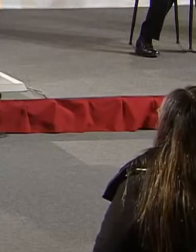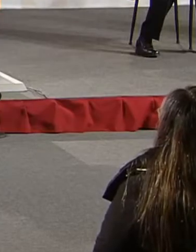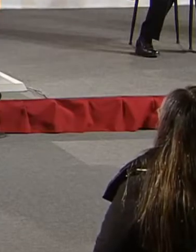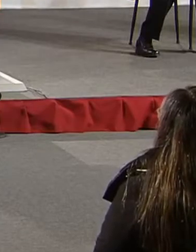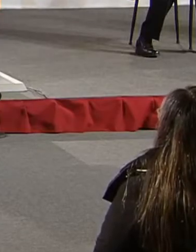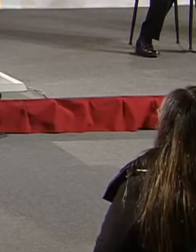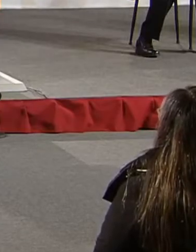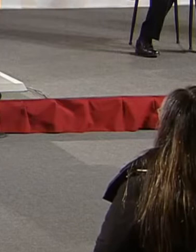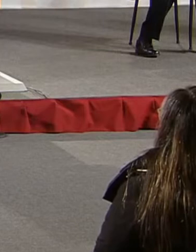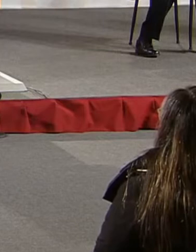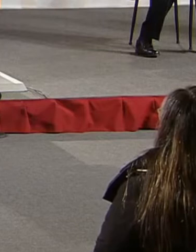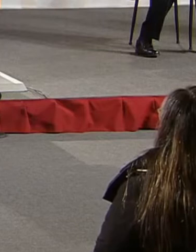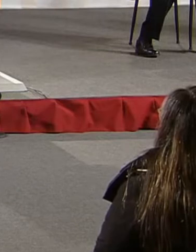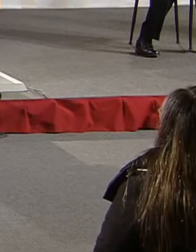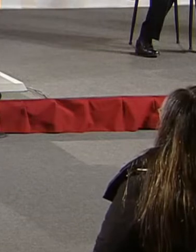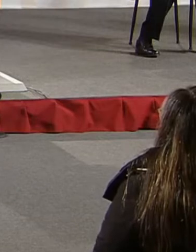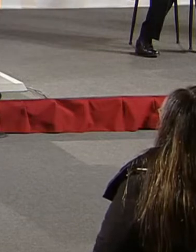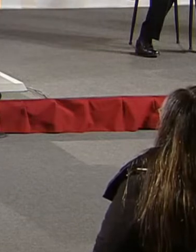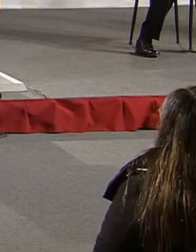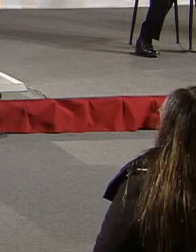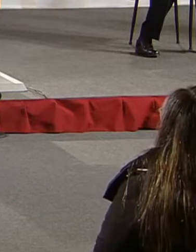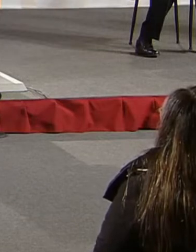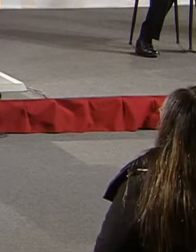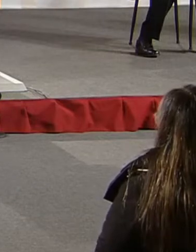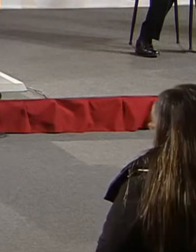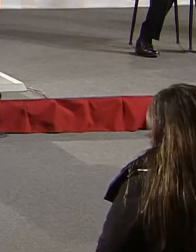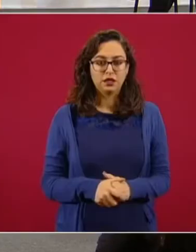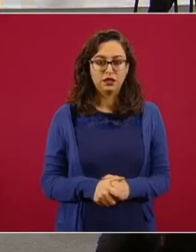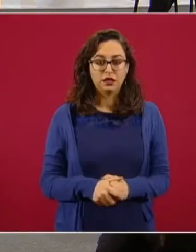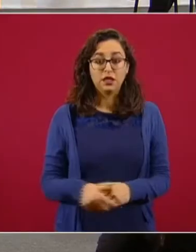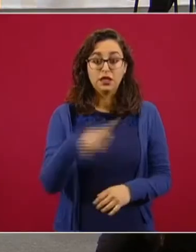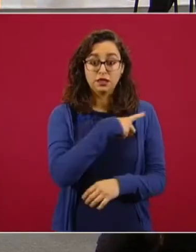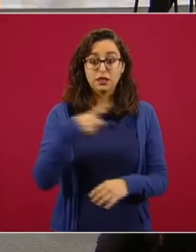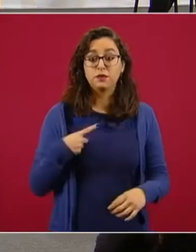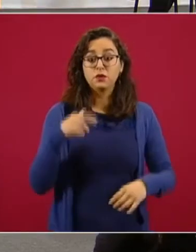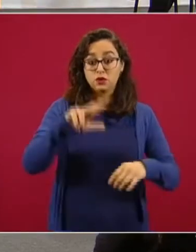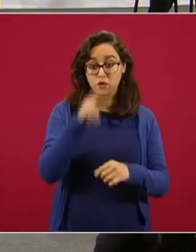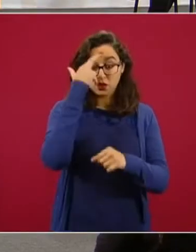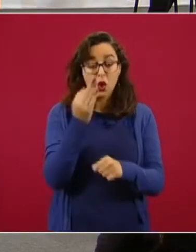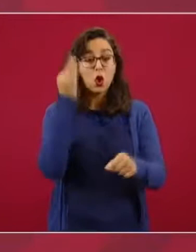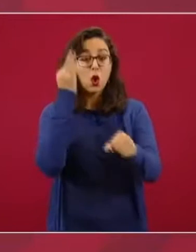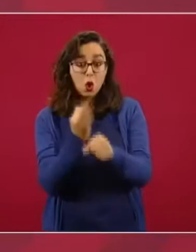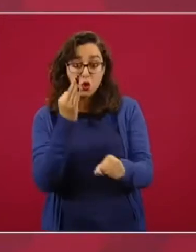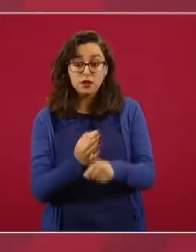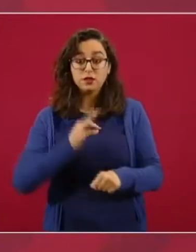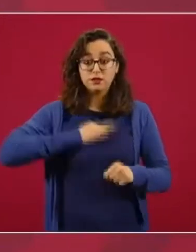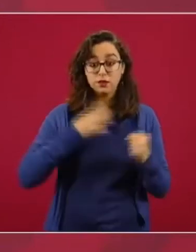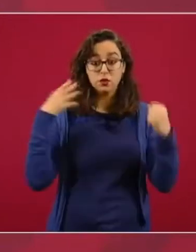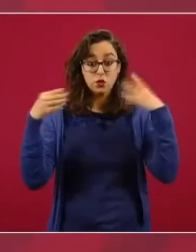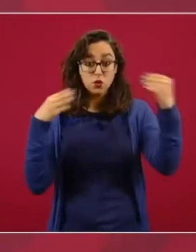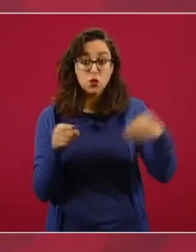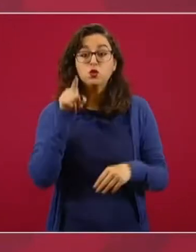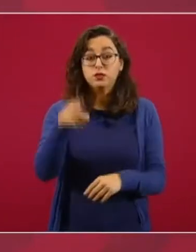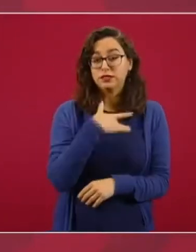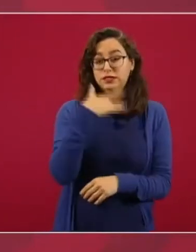población, recordar que si usted en este momento de la pandemia de COVID tiene fiebre, tos, dolor de